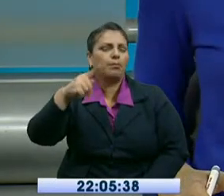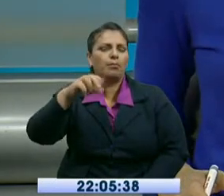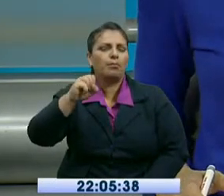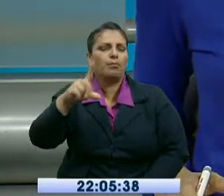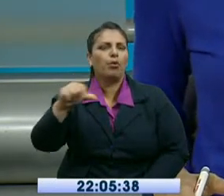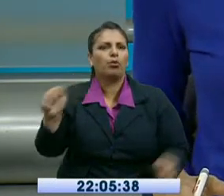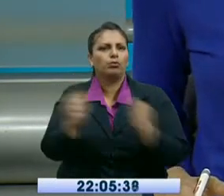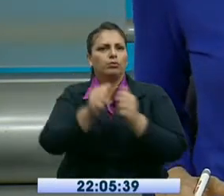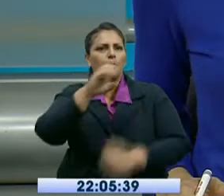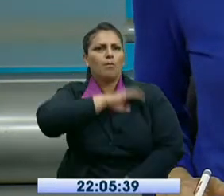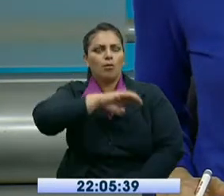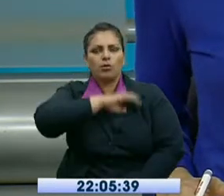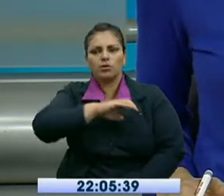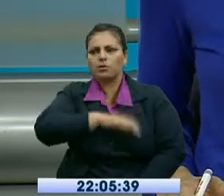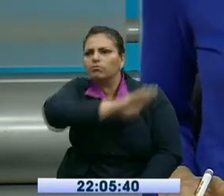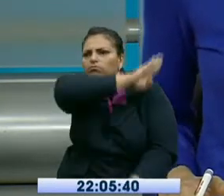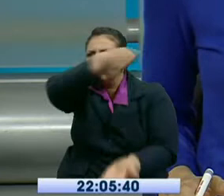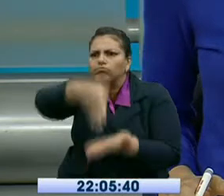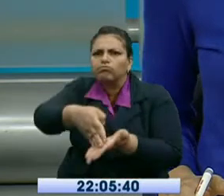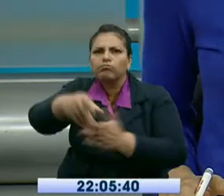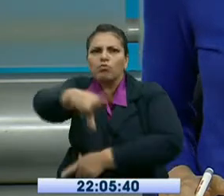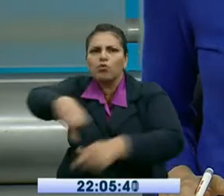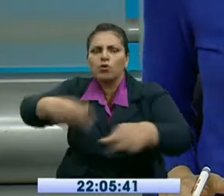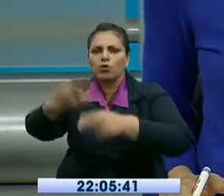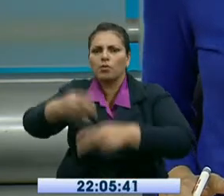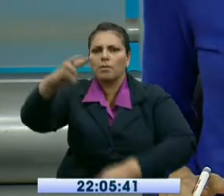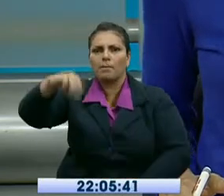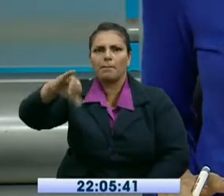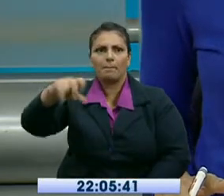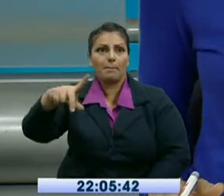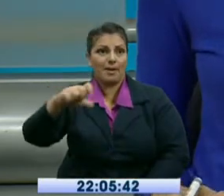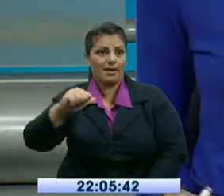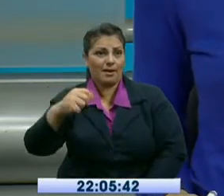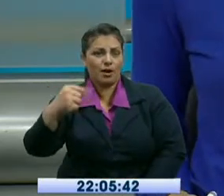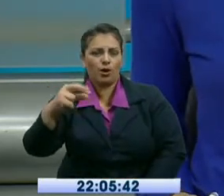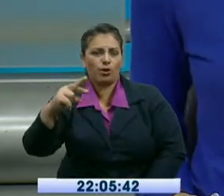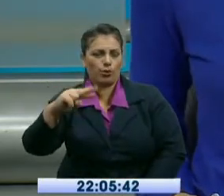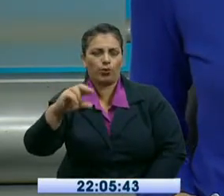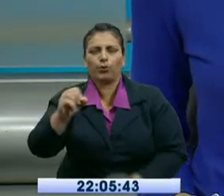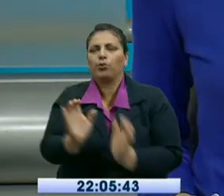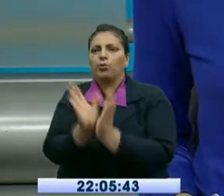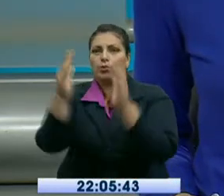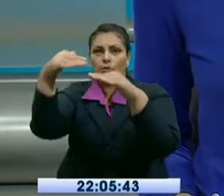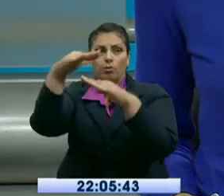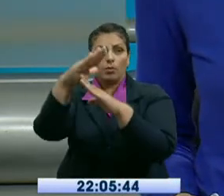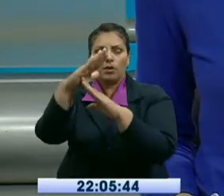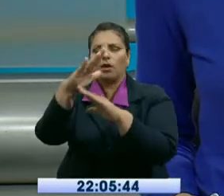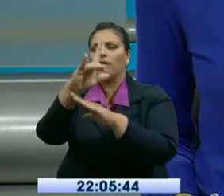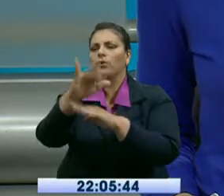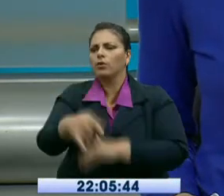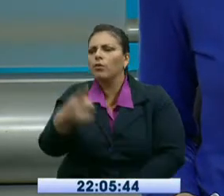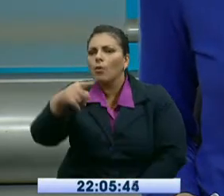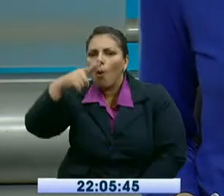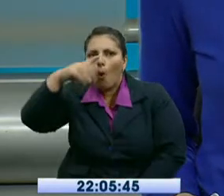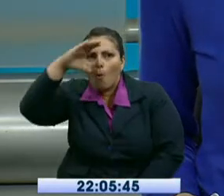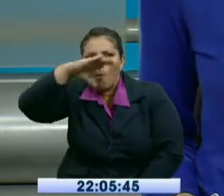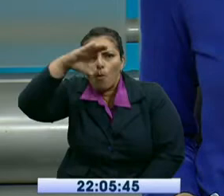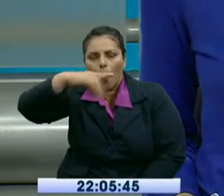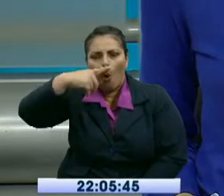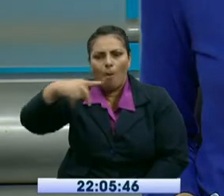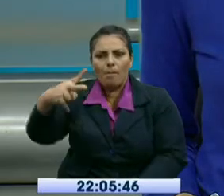justicia argentina el detenido es de nacionalidad mexicana y sería el principal sospechoso de haber asesinado a una mujer en buenos